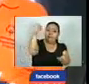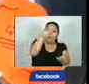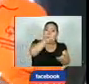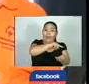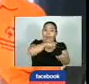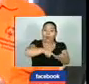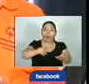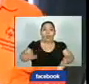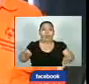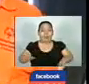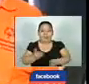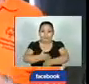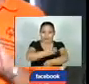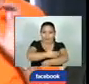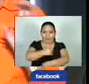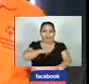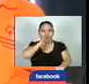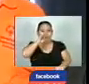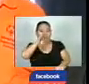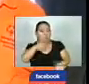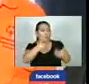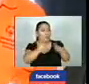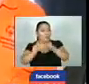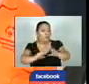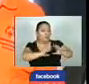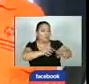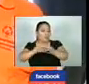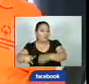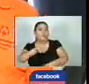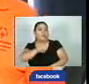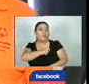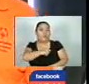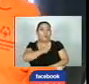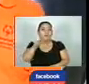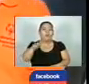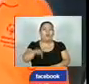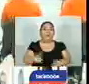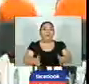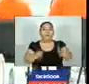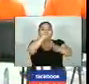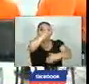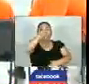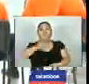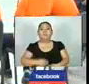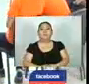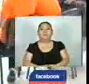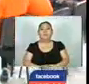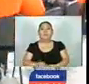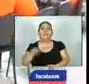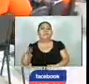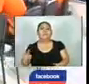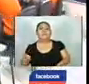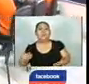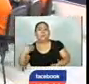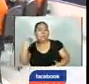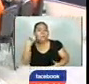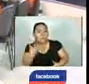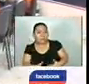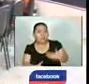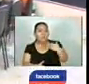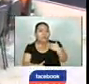ejercen, como les dije anteriormente, diferentes roles dentro de la institución, del programa. Es un proceso, un